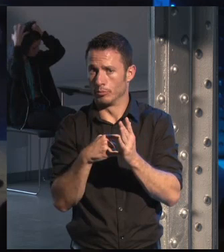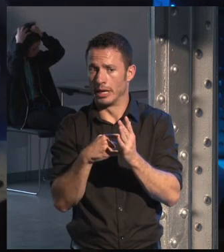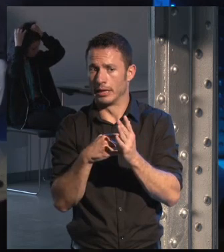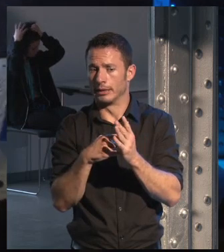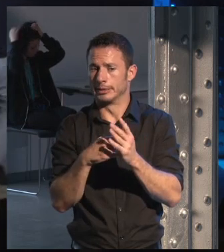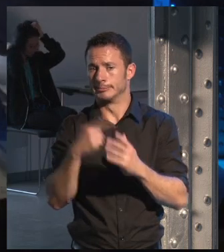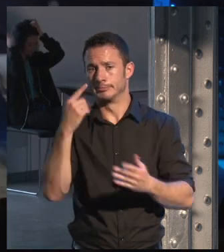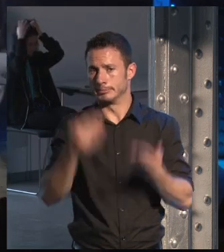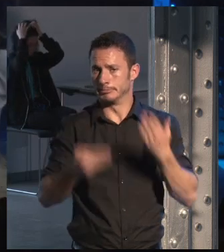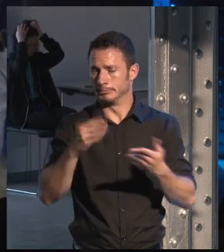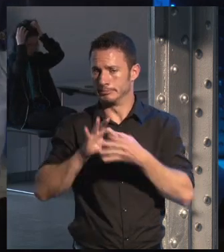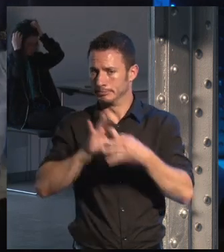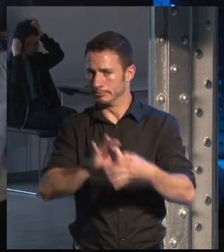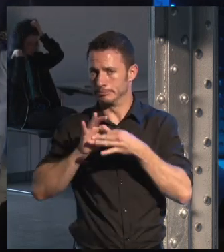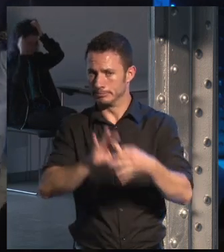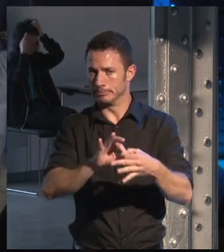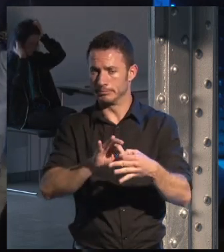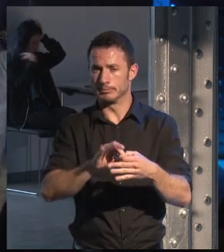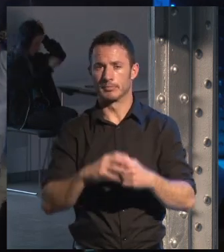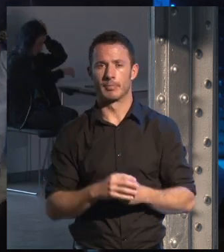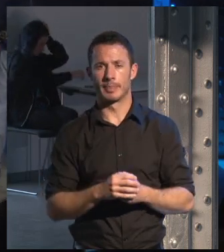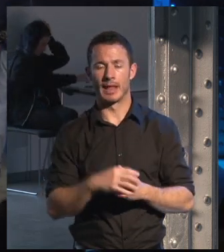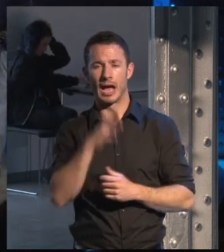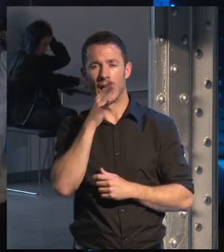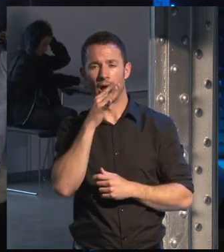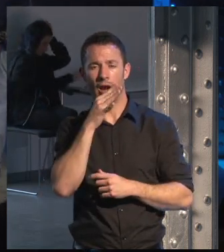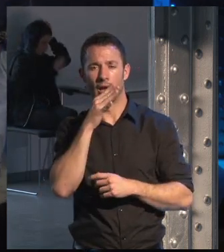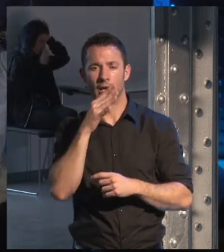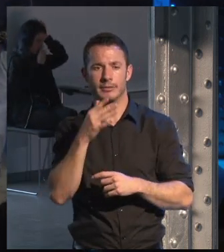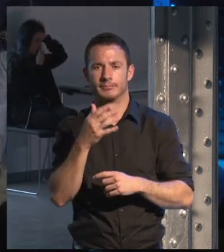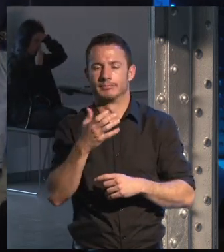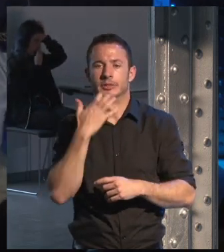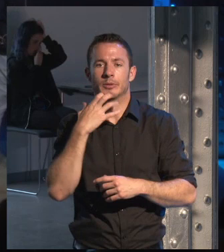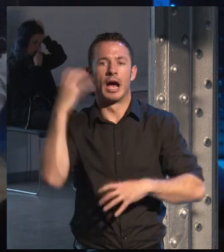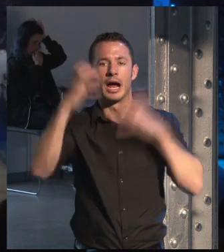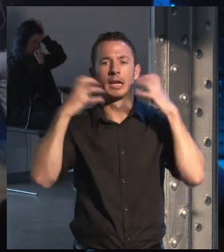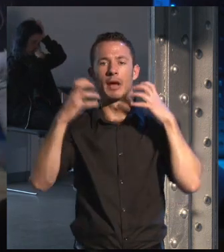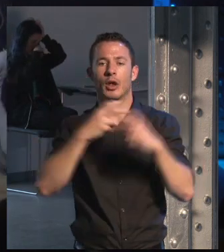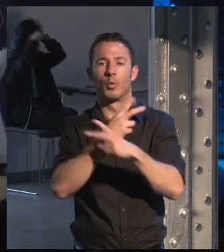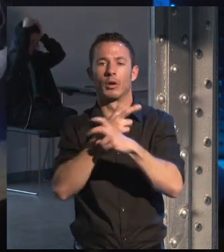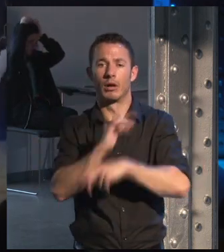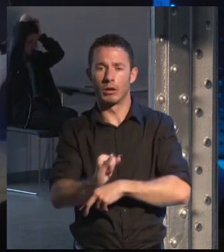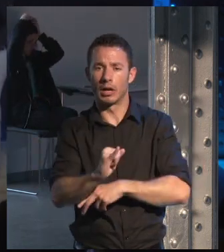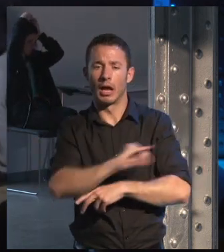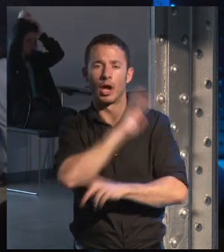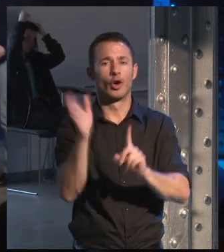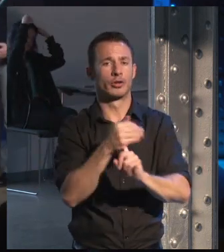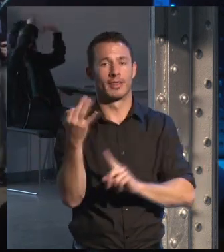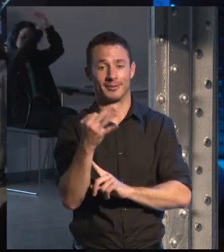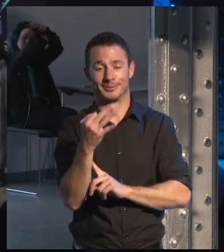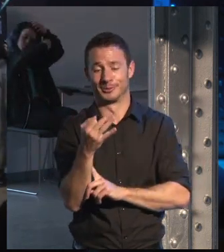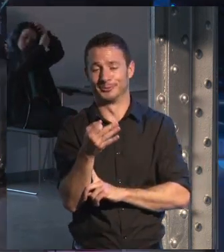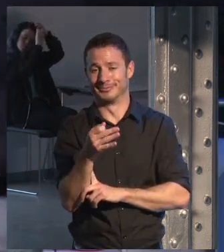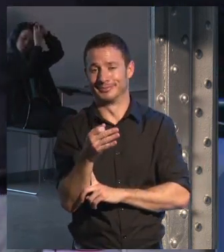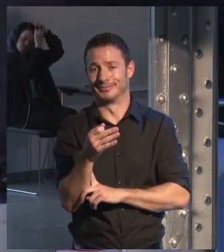esa capa, ¿no? Y entonces digo, venga, ahora me vais a tener que encontrar los vertebrados. Y esta es la parte divertida,